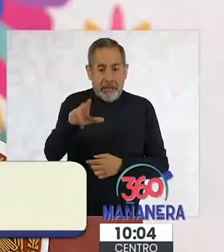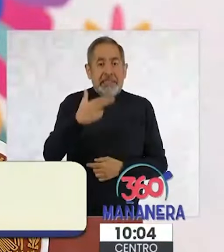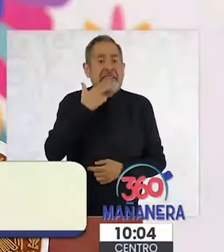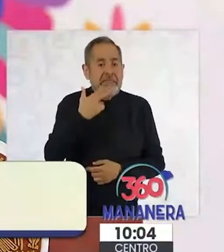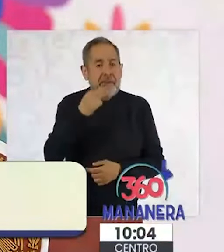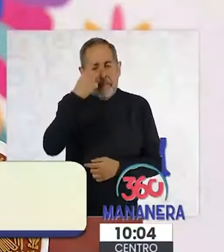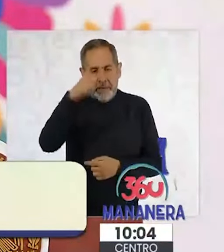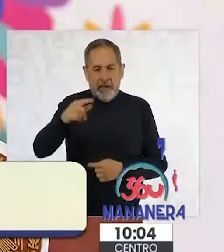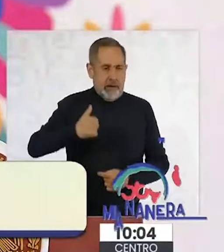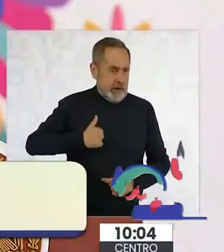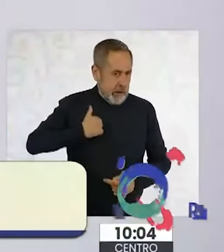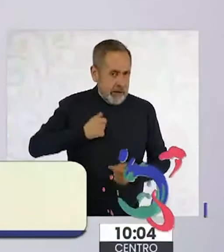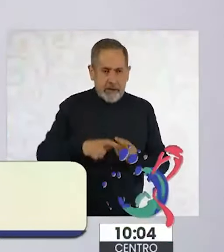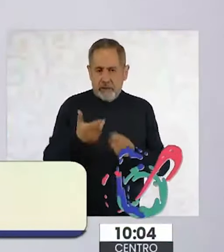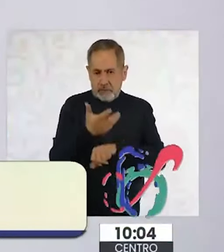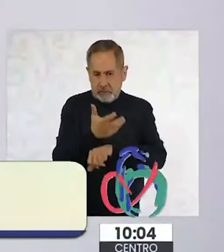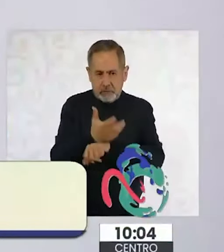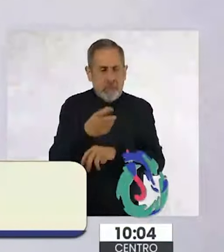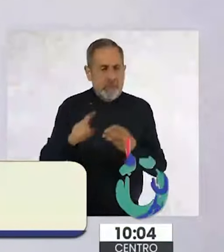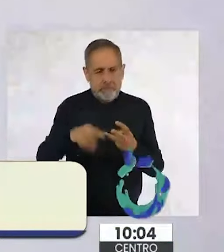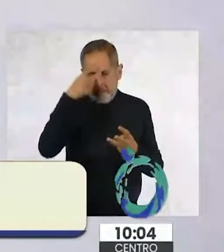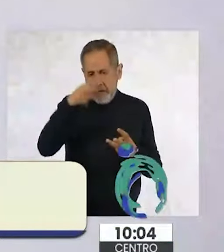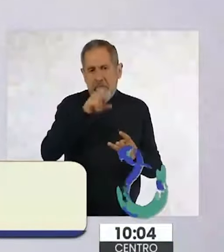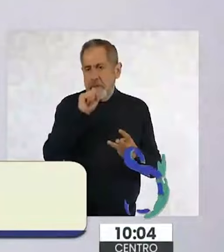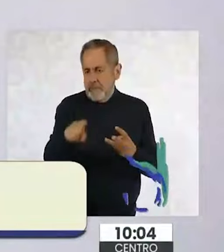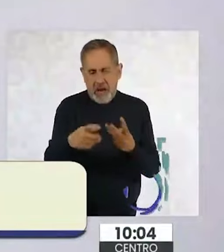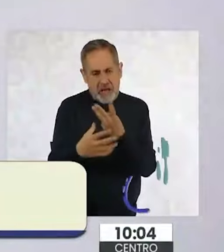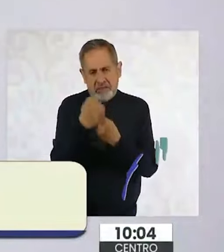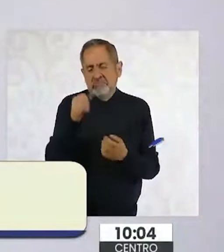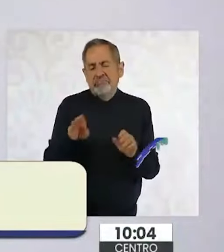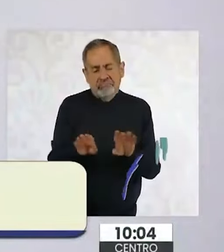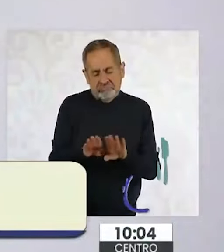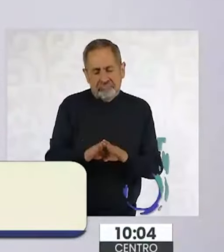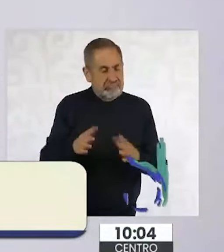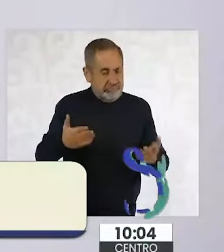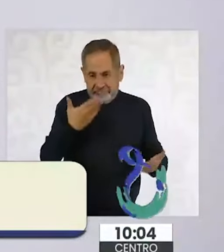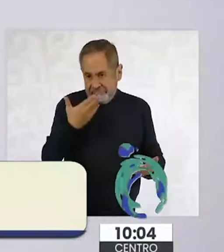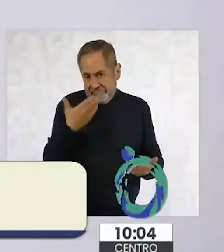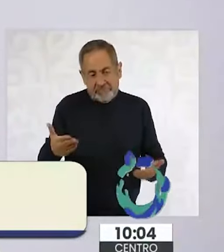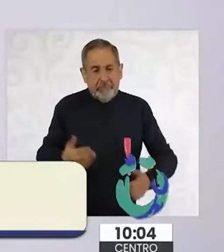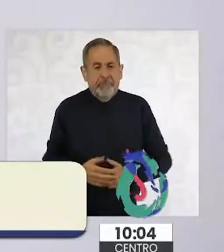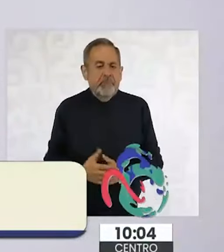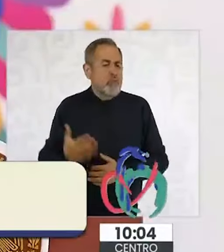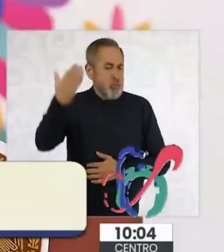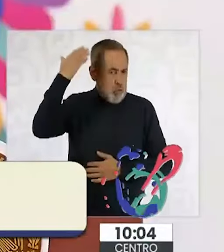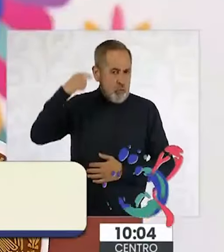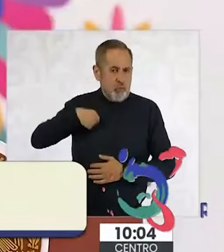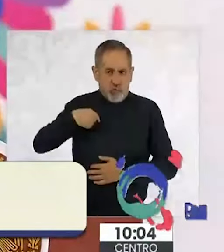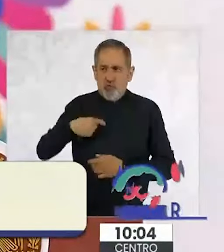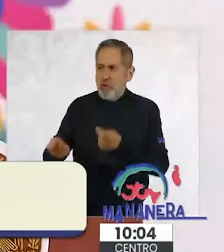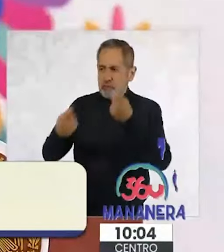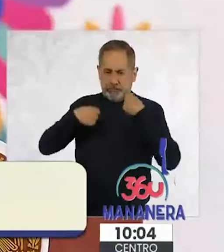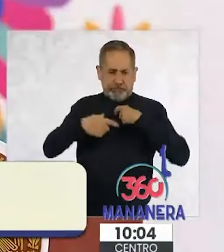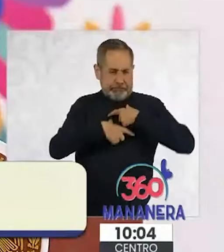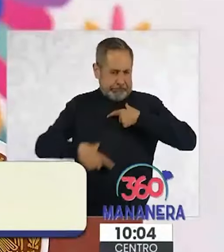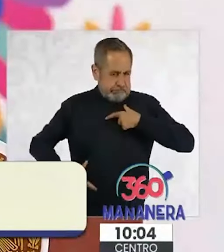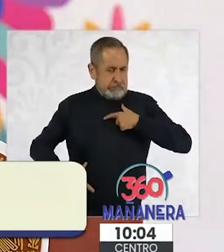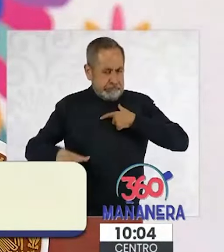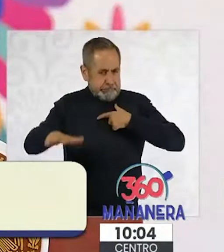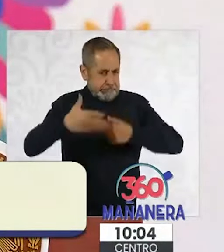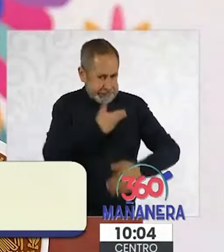Estados Unidos y beneficia también a México como lo dije desde la toma de Posesión el